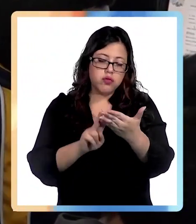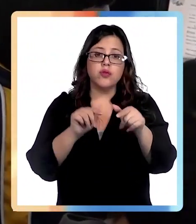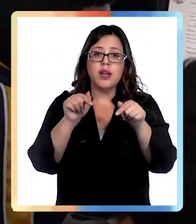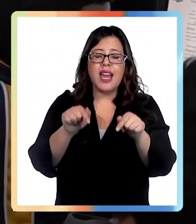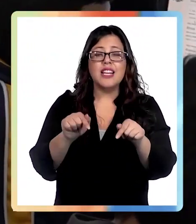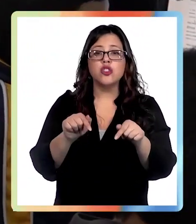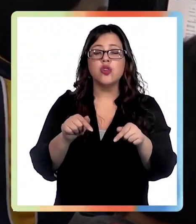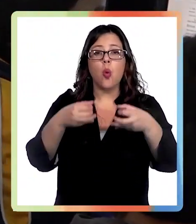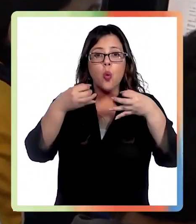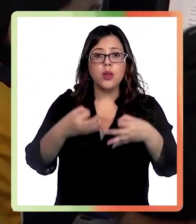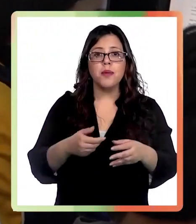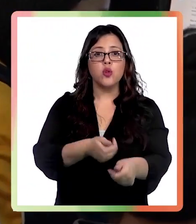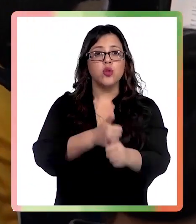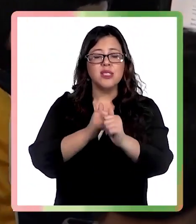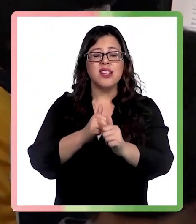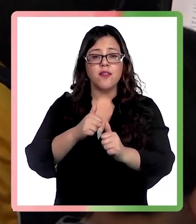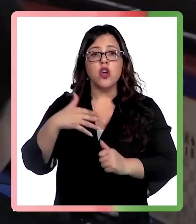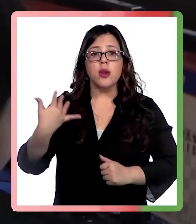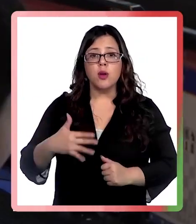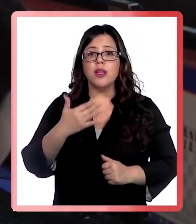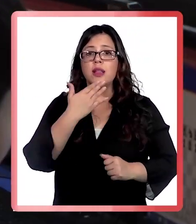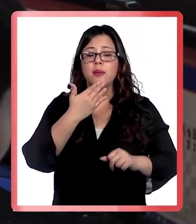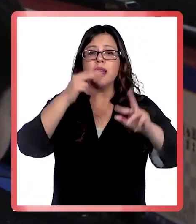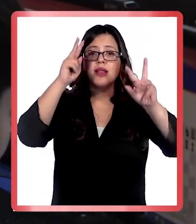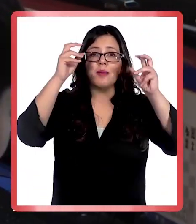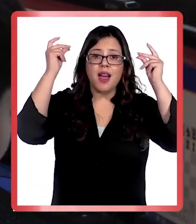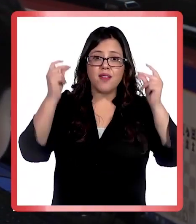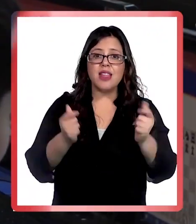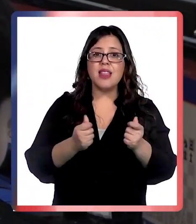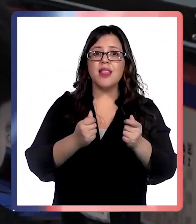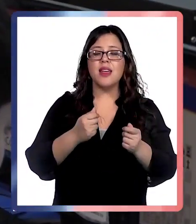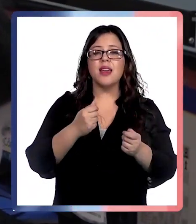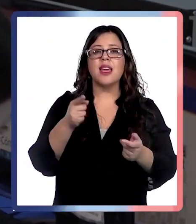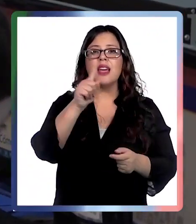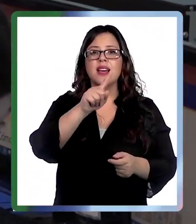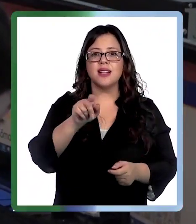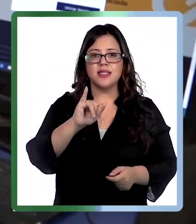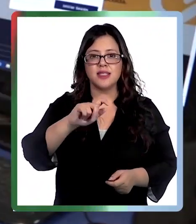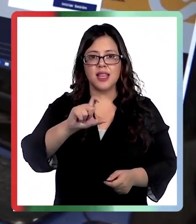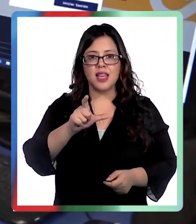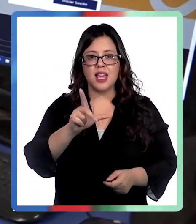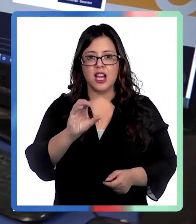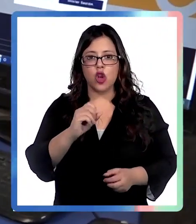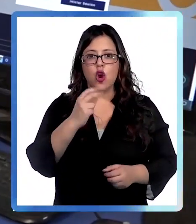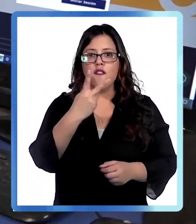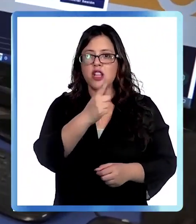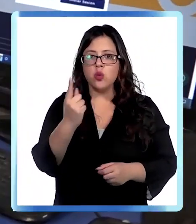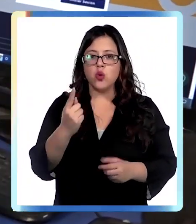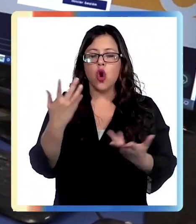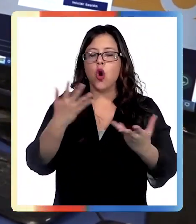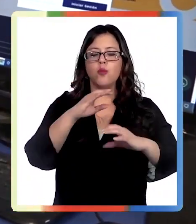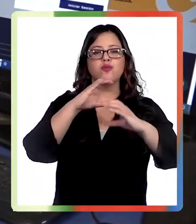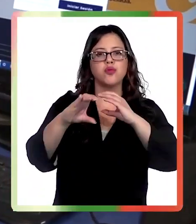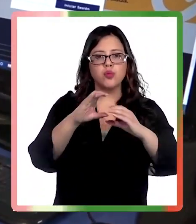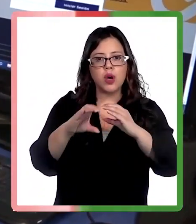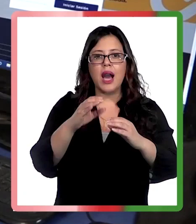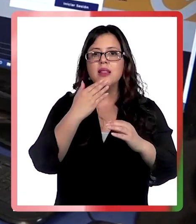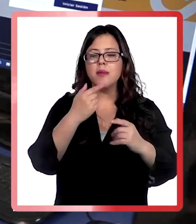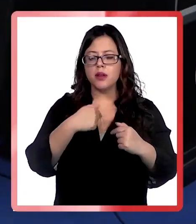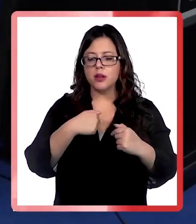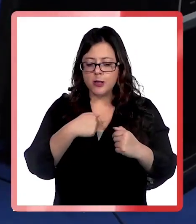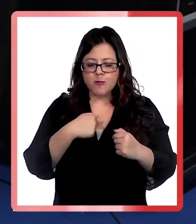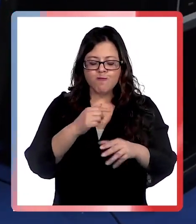Yo creo que hoy día precisamente hay un desafío muy interesante y respecto a las habilidades del siglo XXI, cómo aprender a comunicarte, cómo aprender